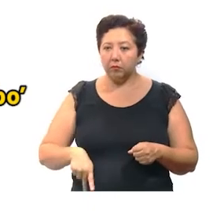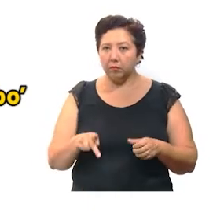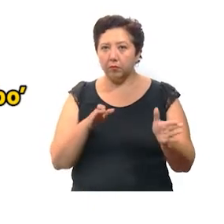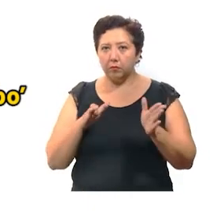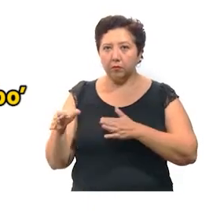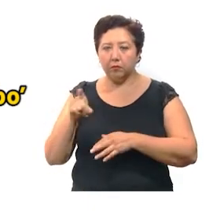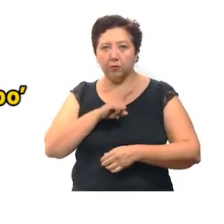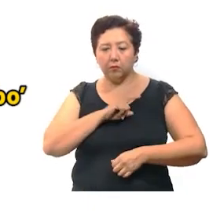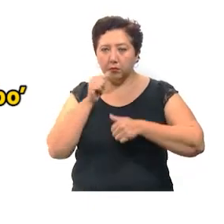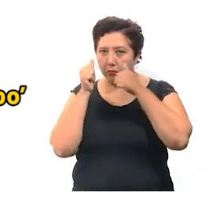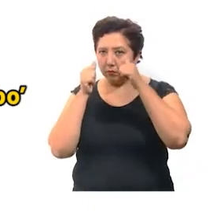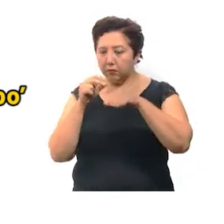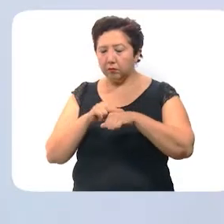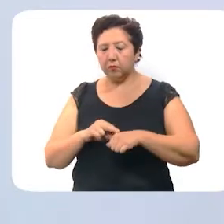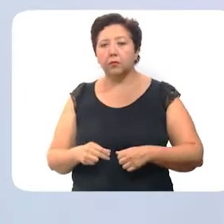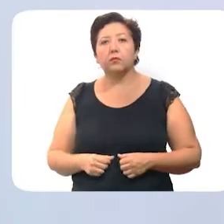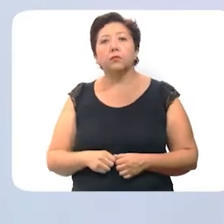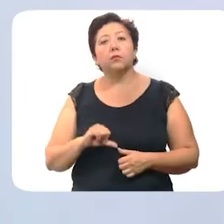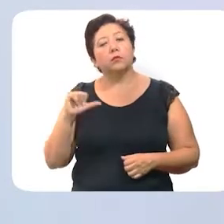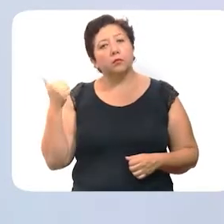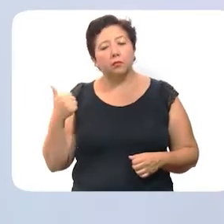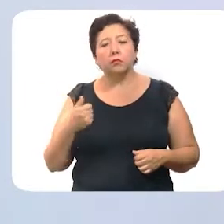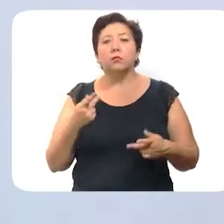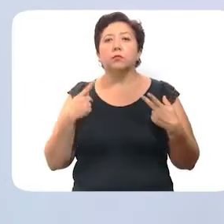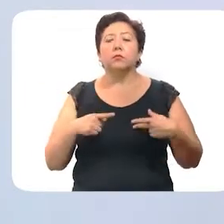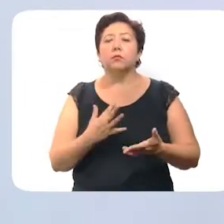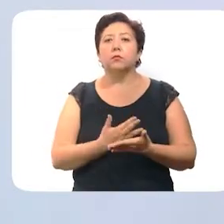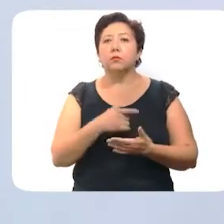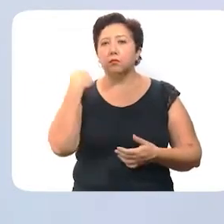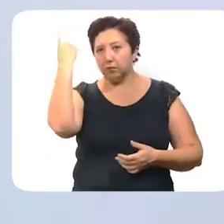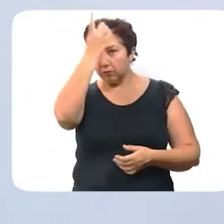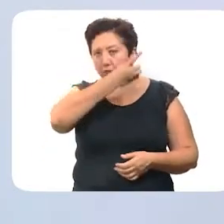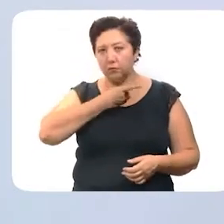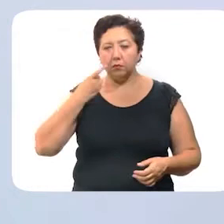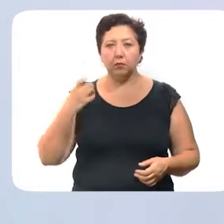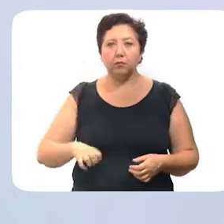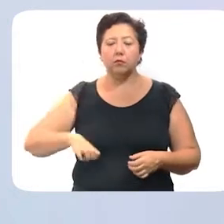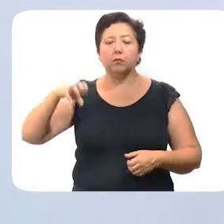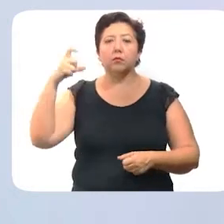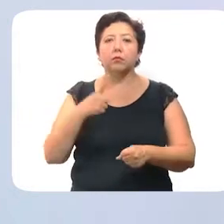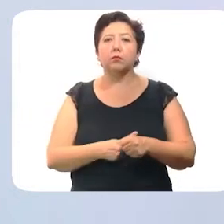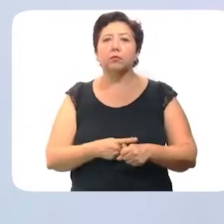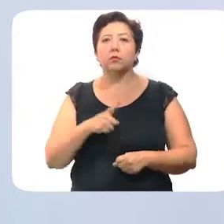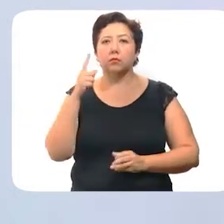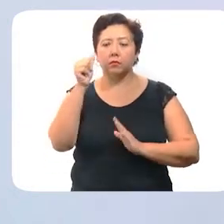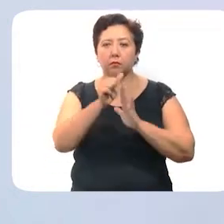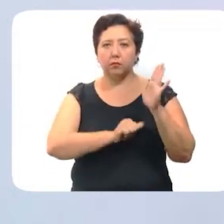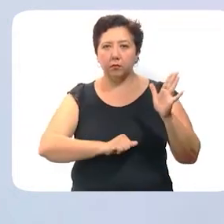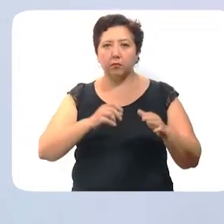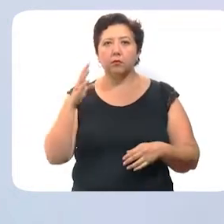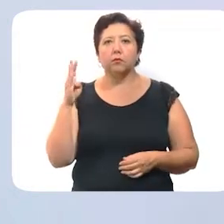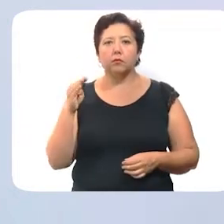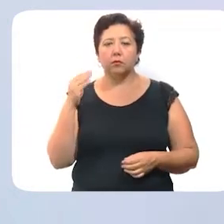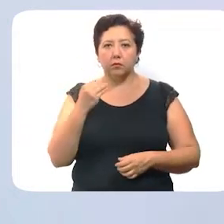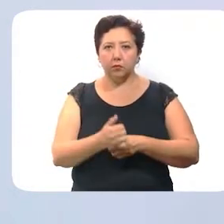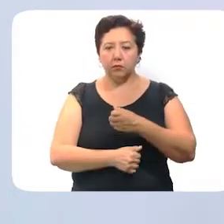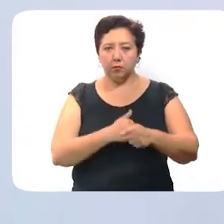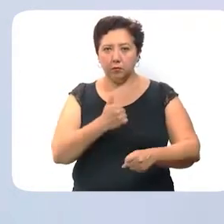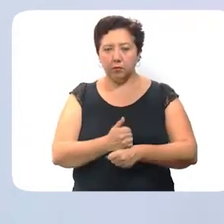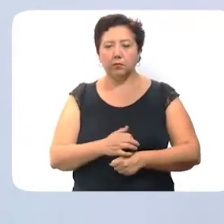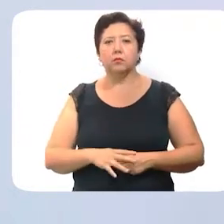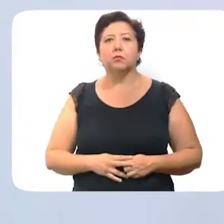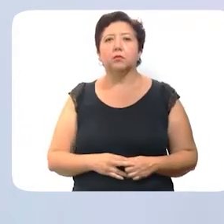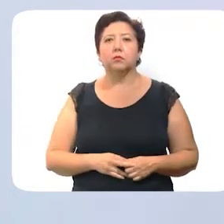hospitales públicos y en aislamiento total. Hay otros pacientes a la espera de diagnóstico. El rango de edad de los casos es de 1 mes a